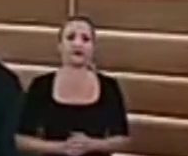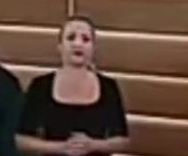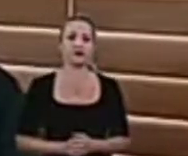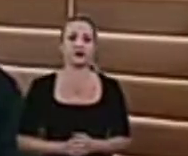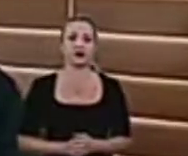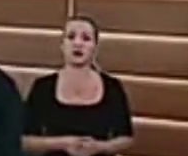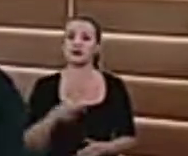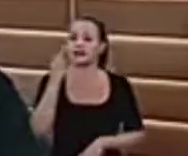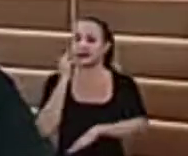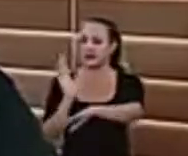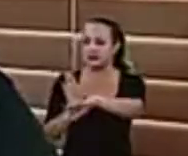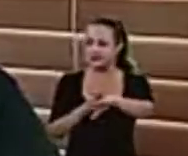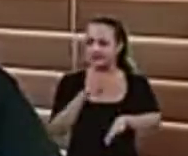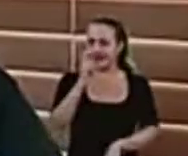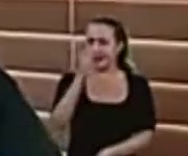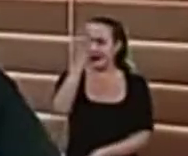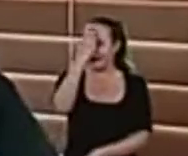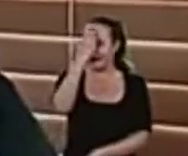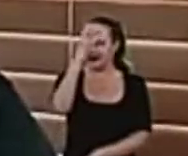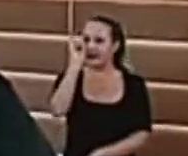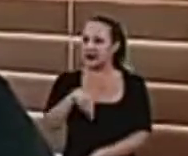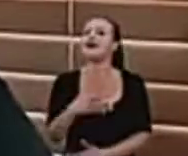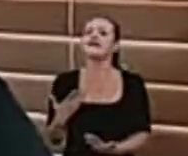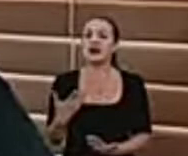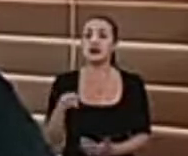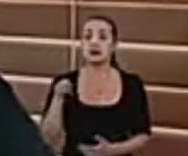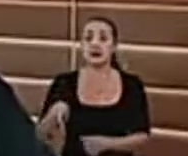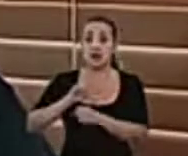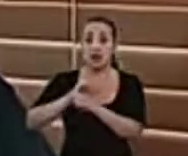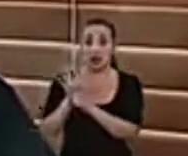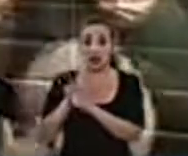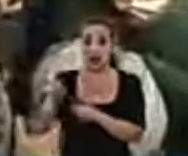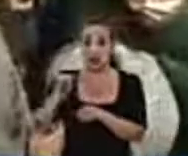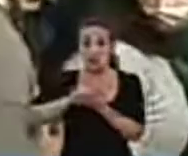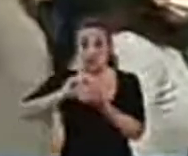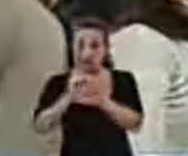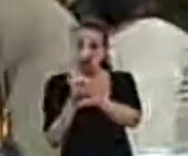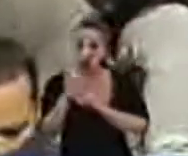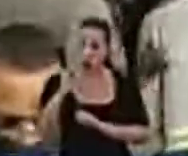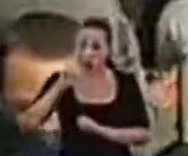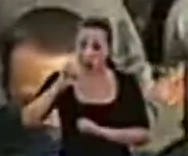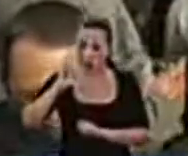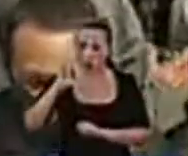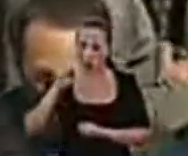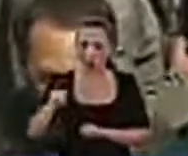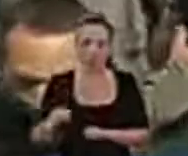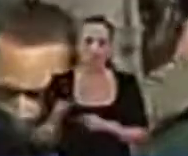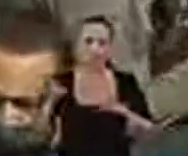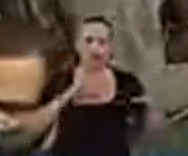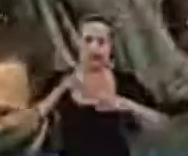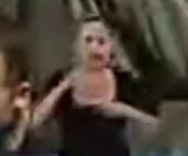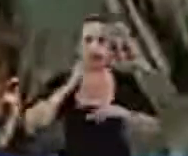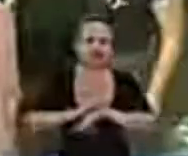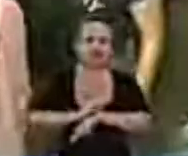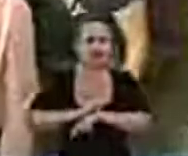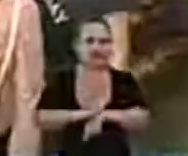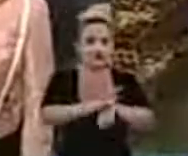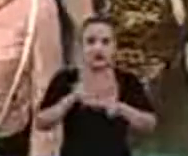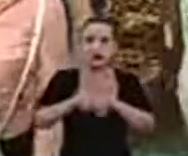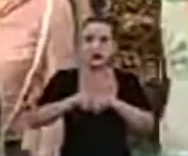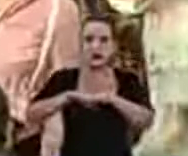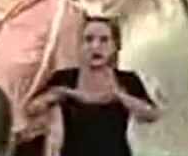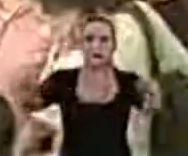Hay que tener muy presente que esta es una variante mucho más contagiosa. Se ha propagado muy rápidamente por el mundo. Por esto es de gran importancia la